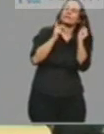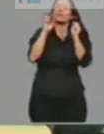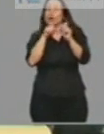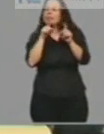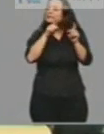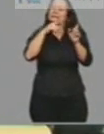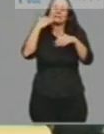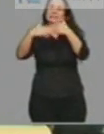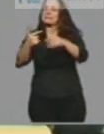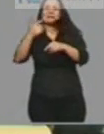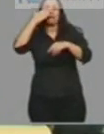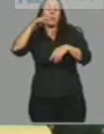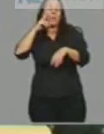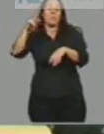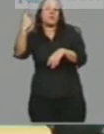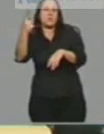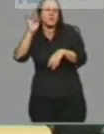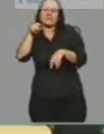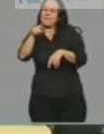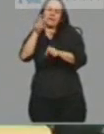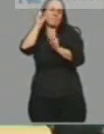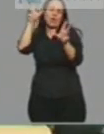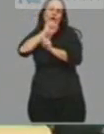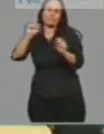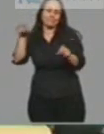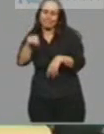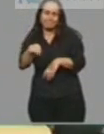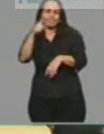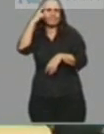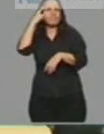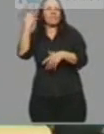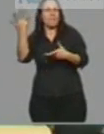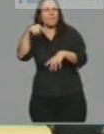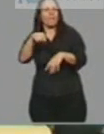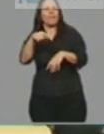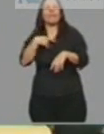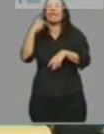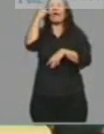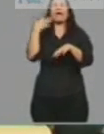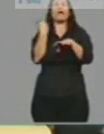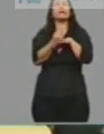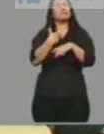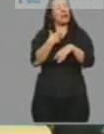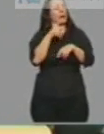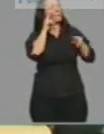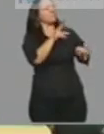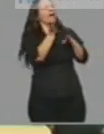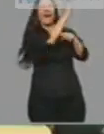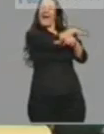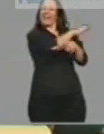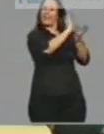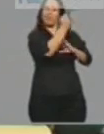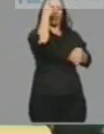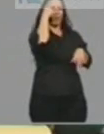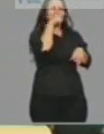diciembre del año 2001. El presidente Kirchner tuvo una idea totalmente opuesta a la que se venía sosteniendo hasta ese